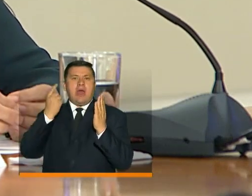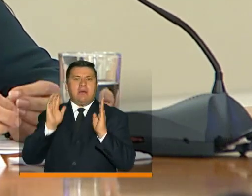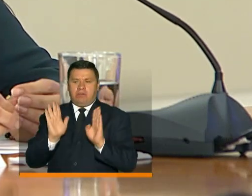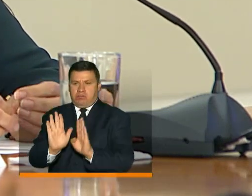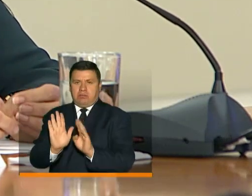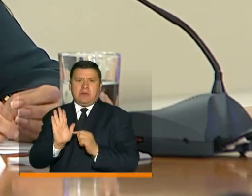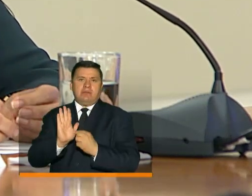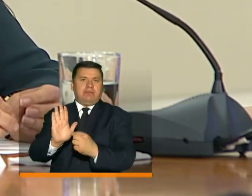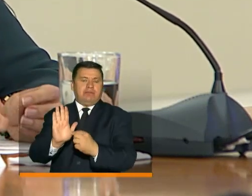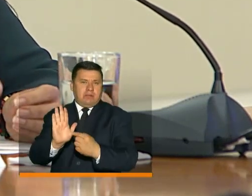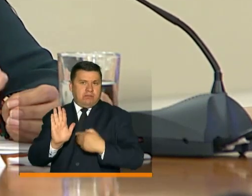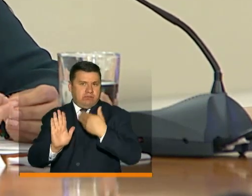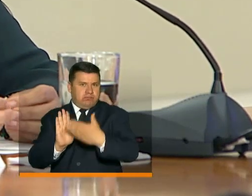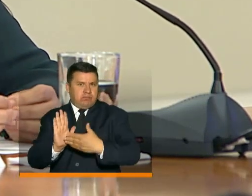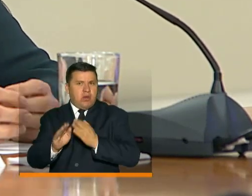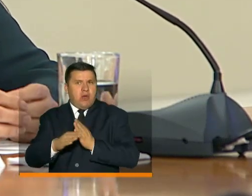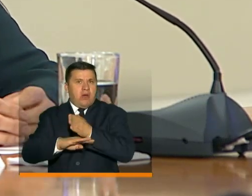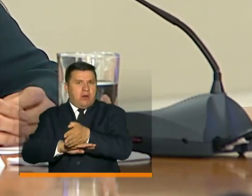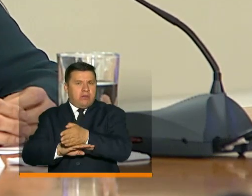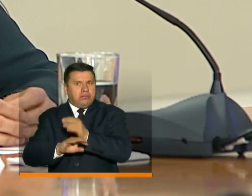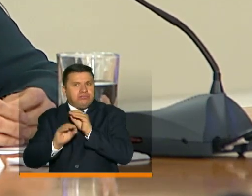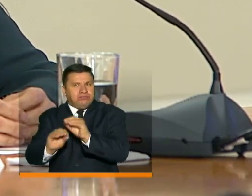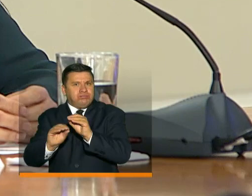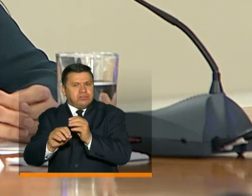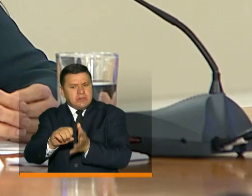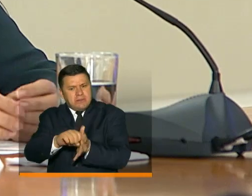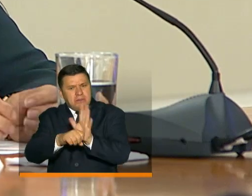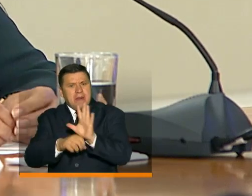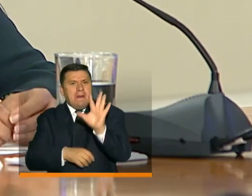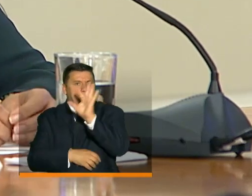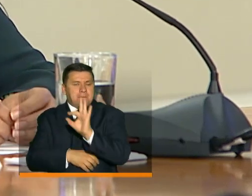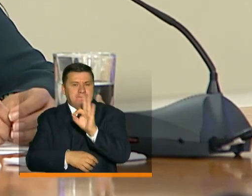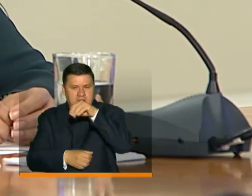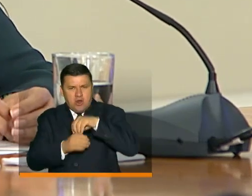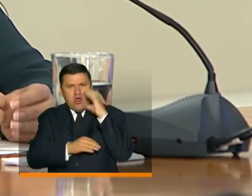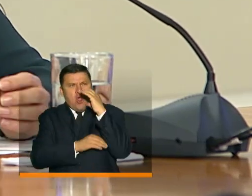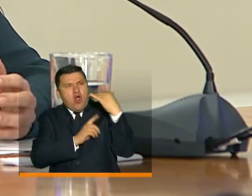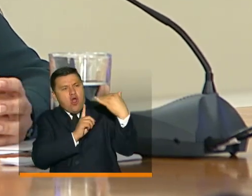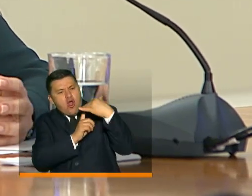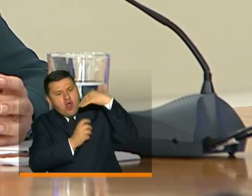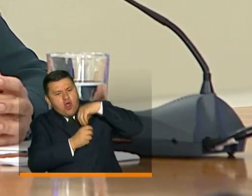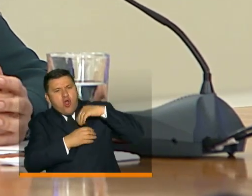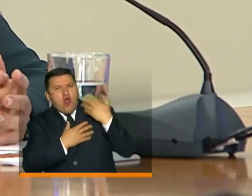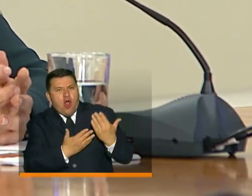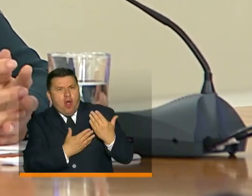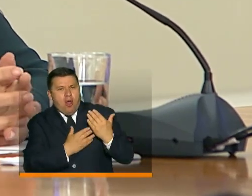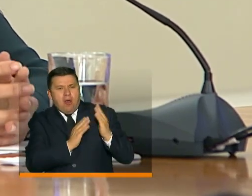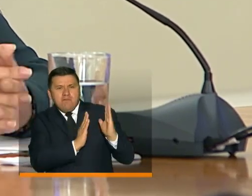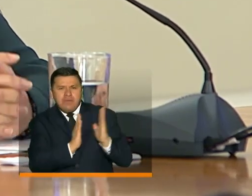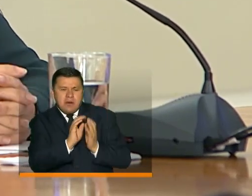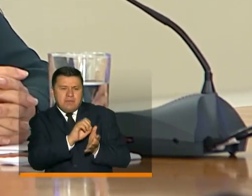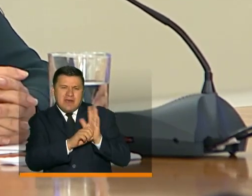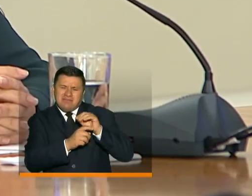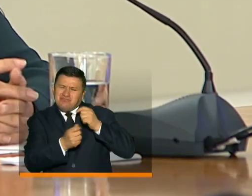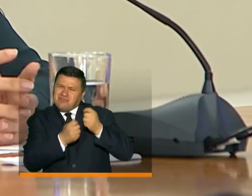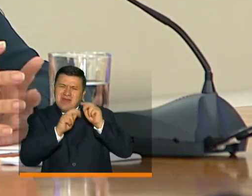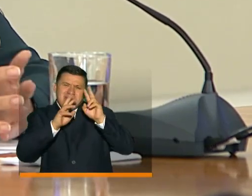la introducción de estos virus al territorio nacional, qué tipo de